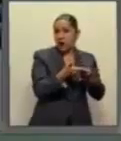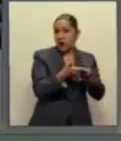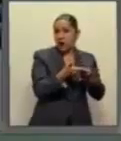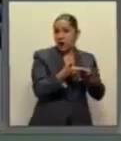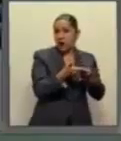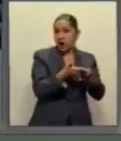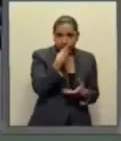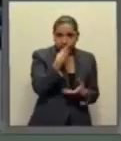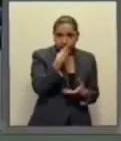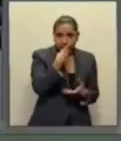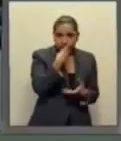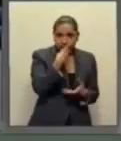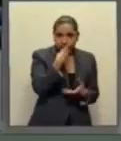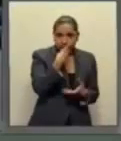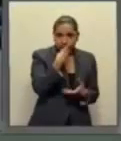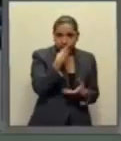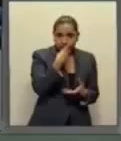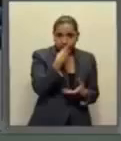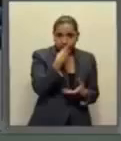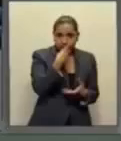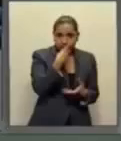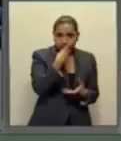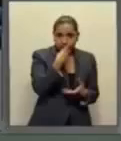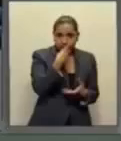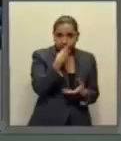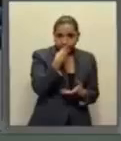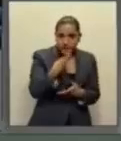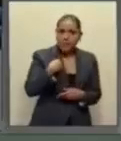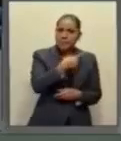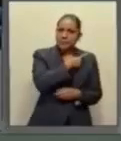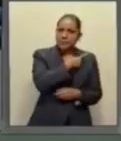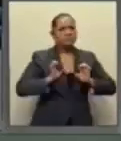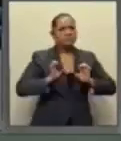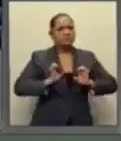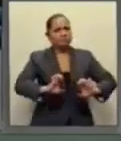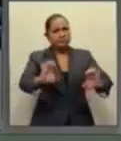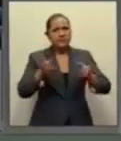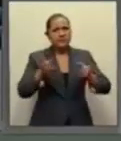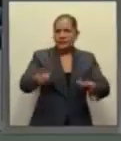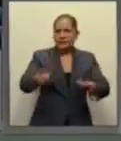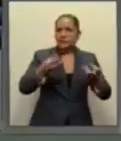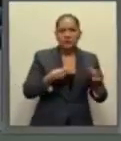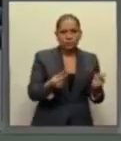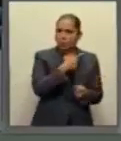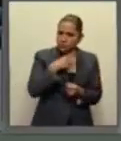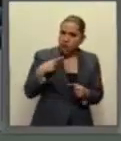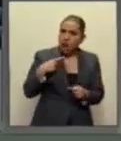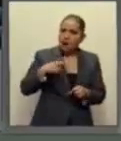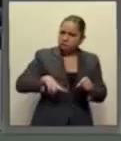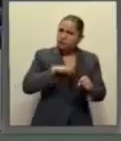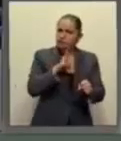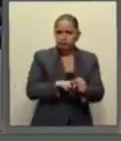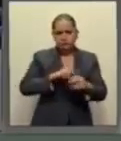en absoluto lo que es vivir en la justa medianía y, por el contrario, se otorgan sueldos